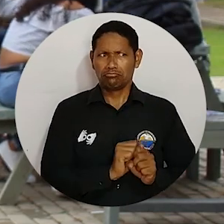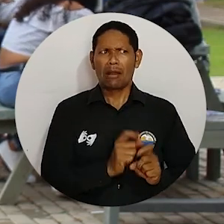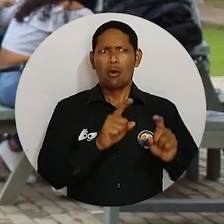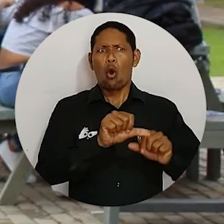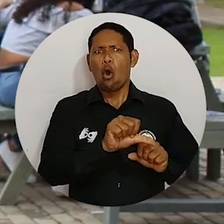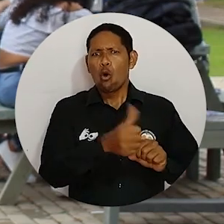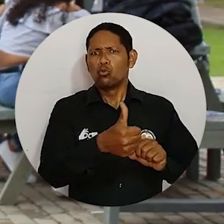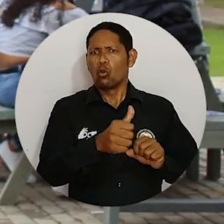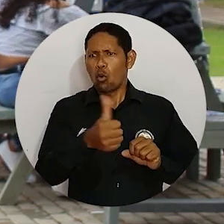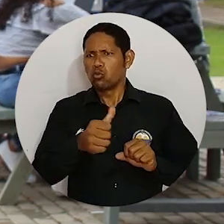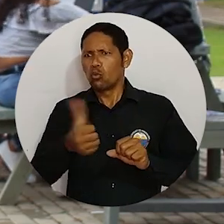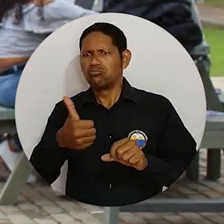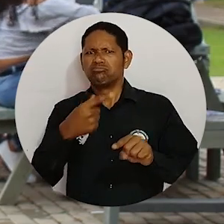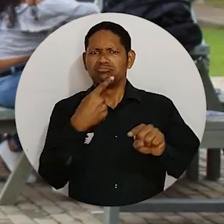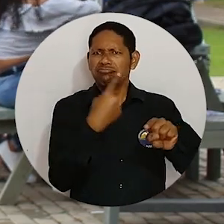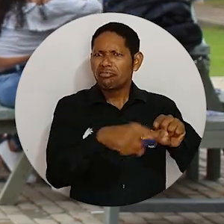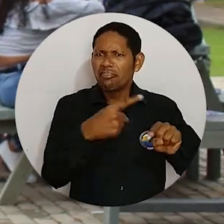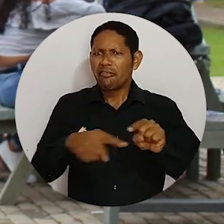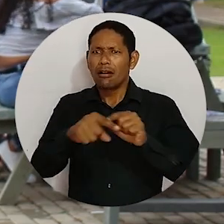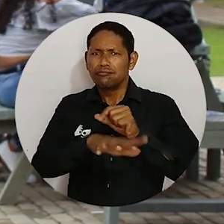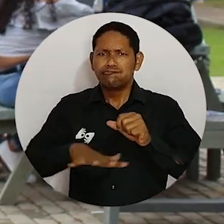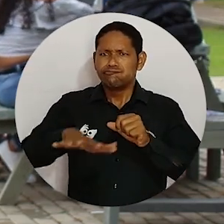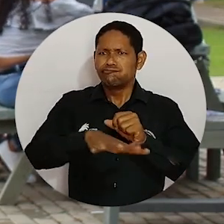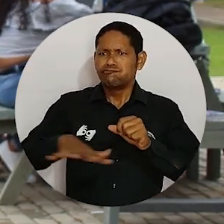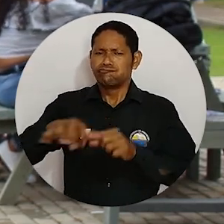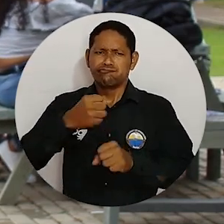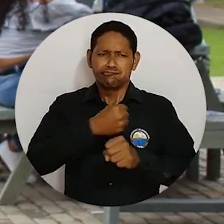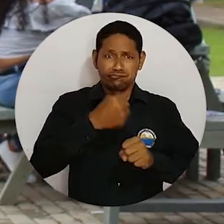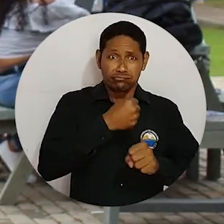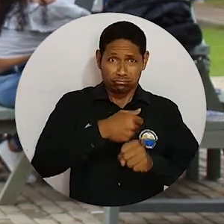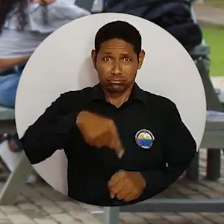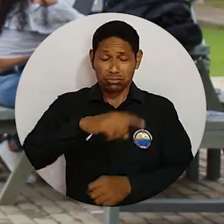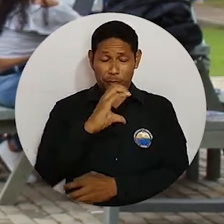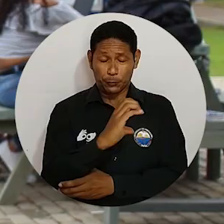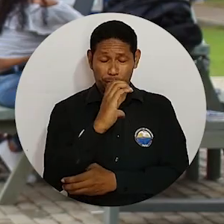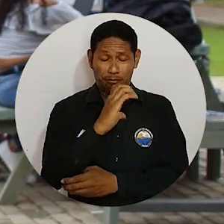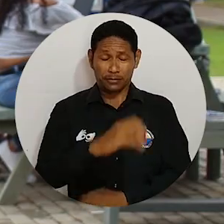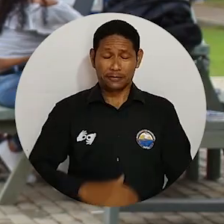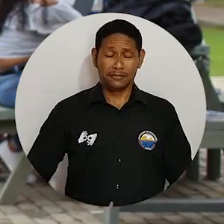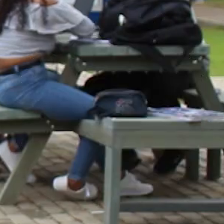rol, sino que también puede desempeñarse en los diferentes